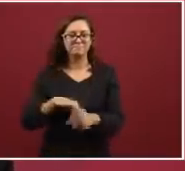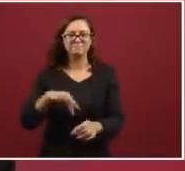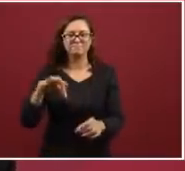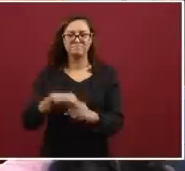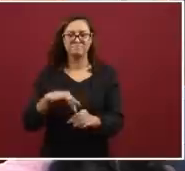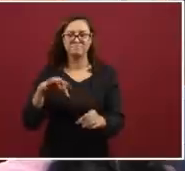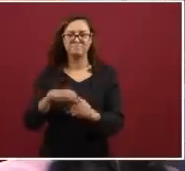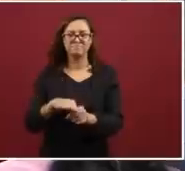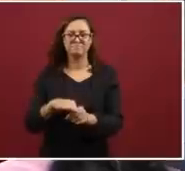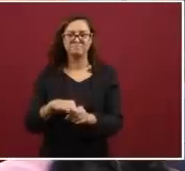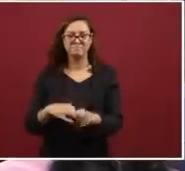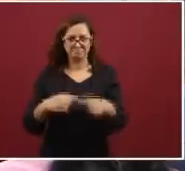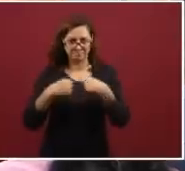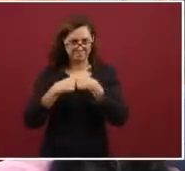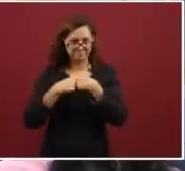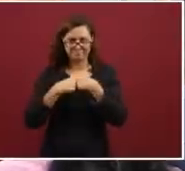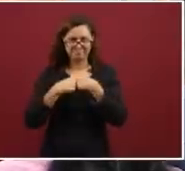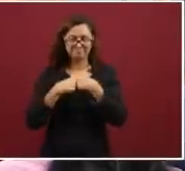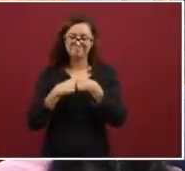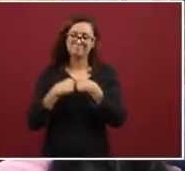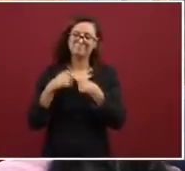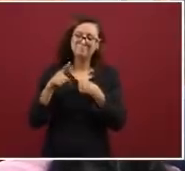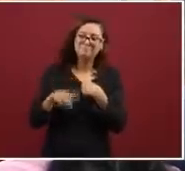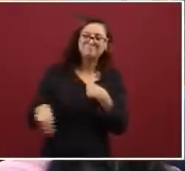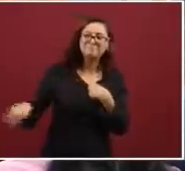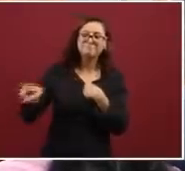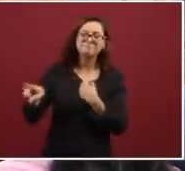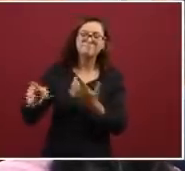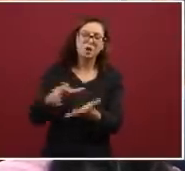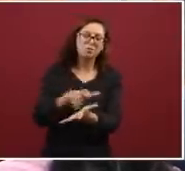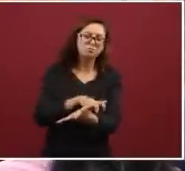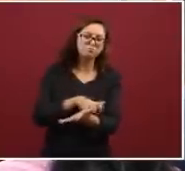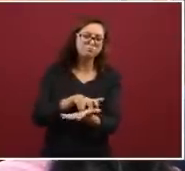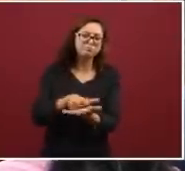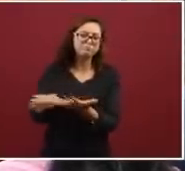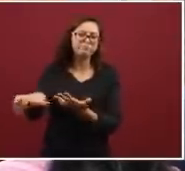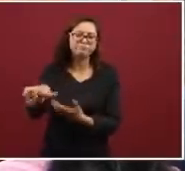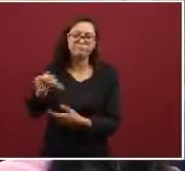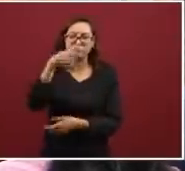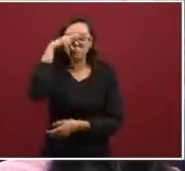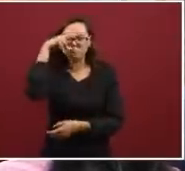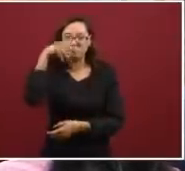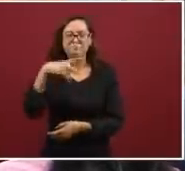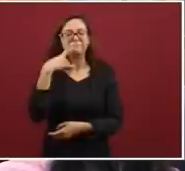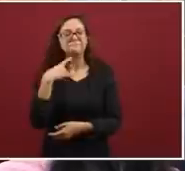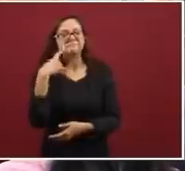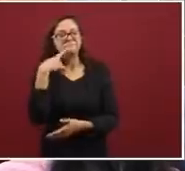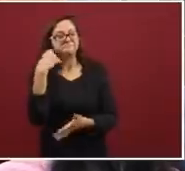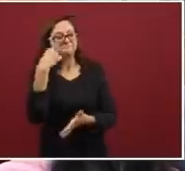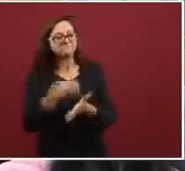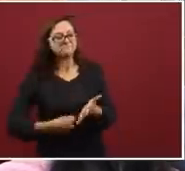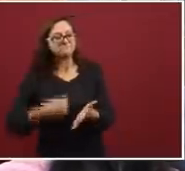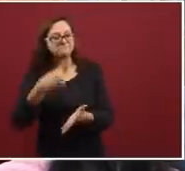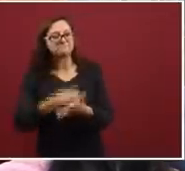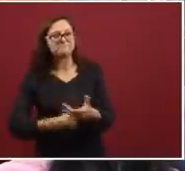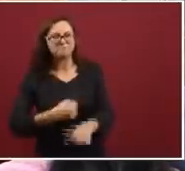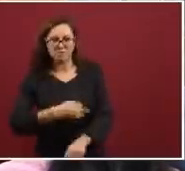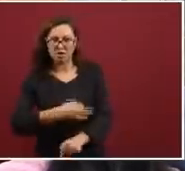de muchos mexicanos que lucharon para vivir estos